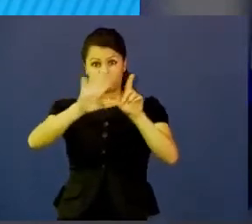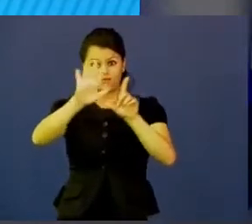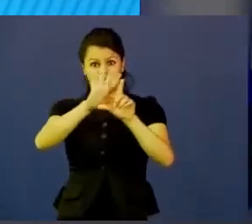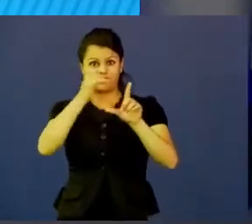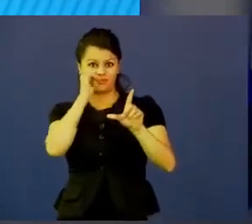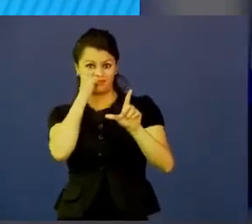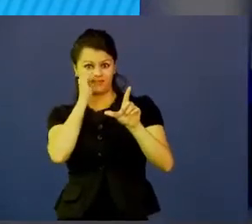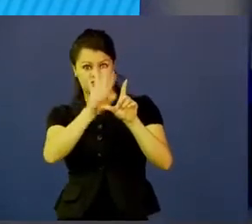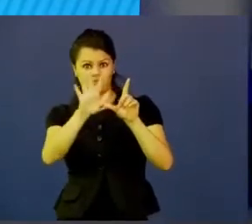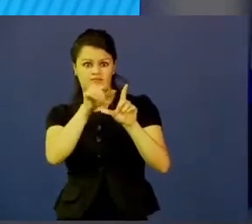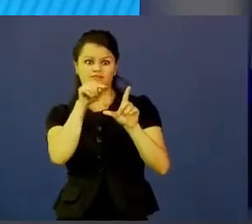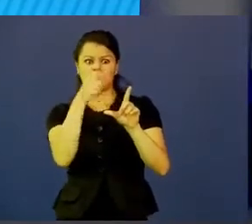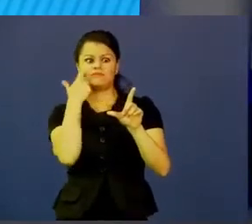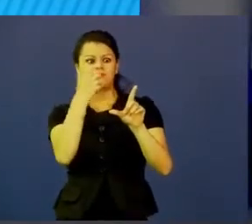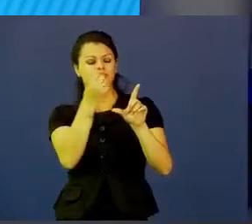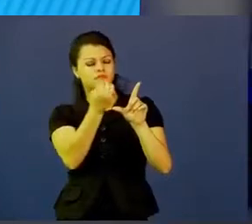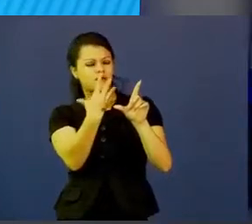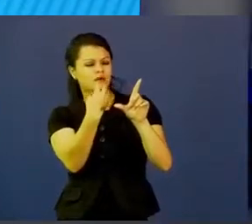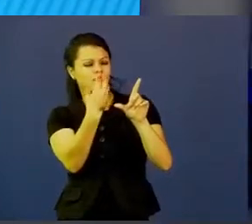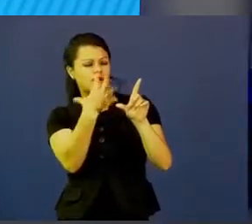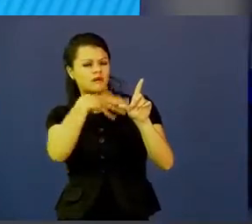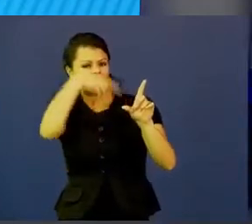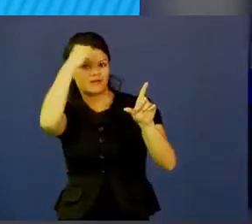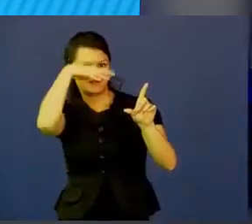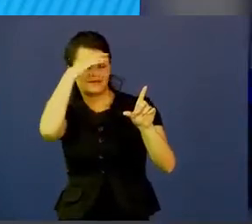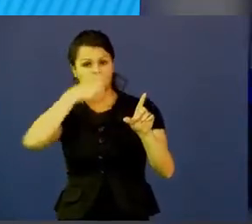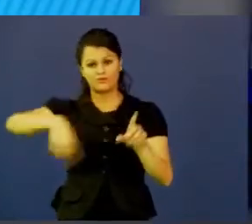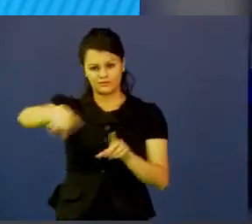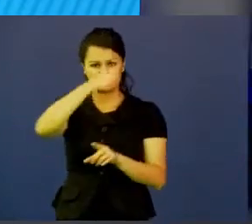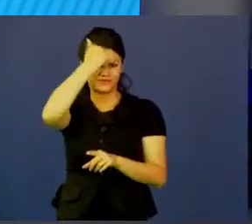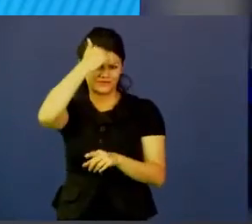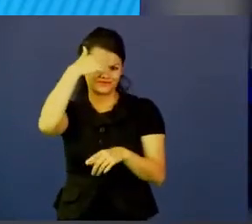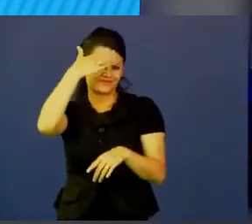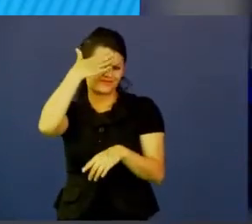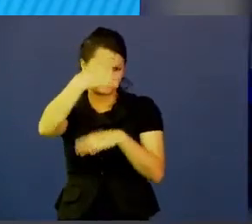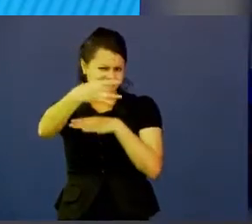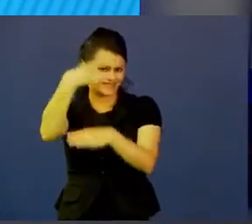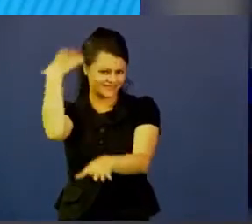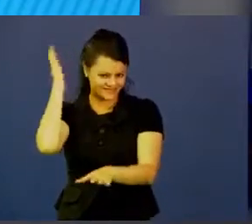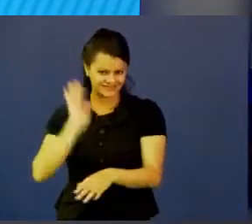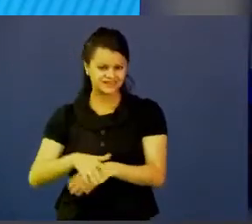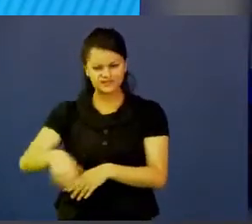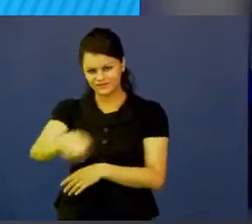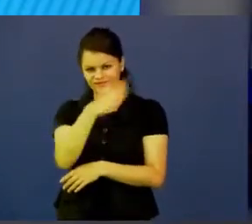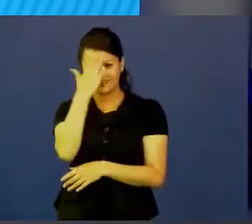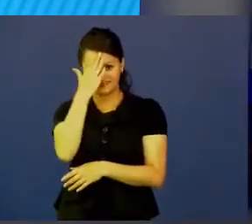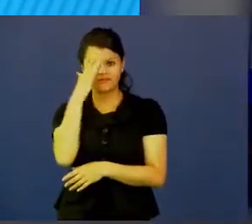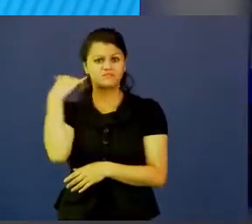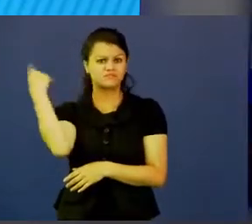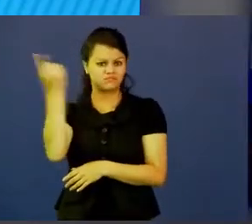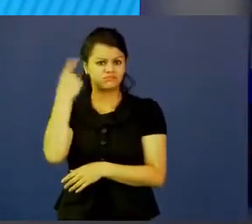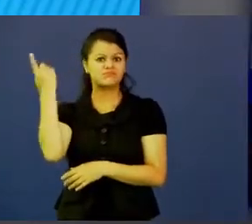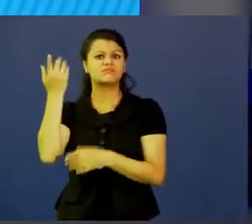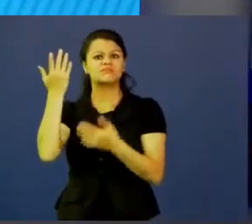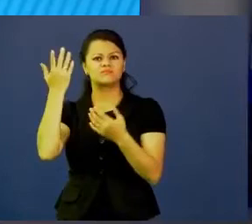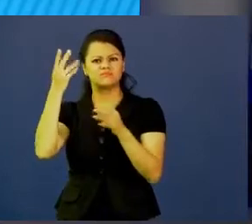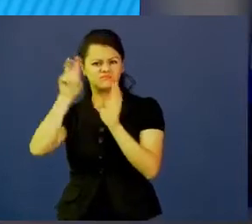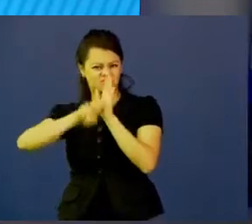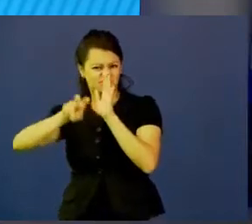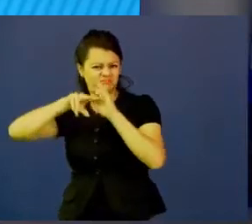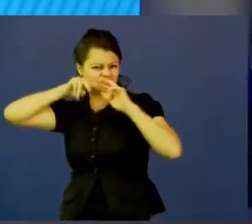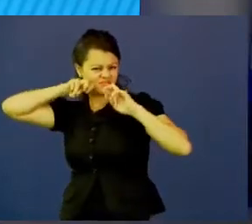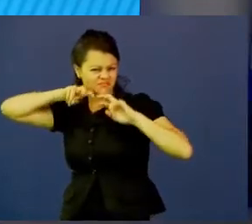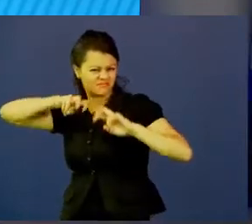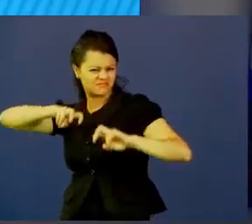retener conocimientos. Ustedes, los profes que saben de esto más que yo, saben que ya hay muchas teorías que han demostrado que la retención